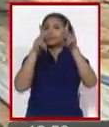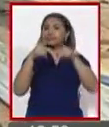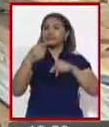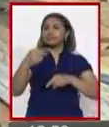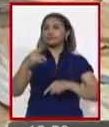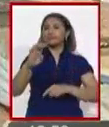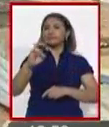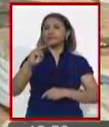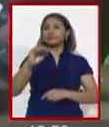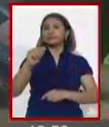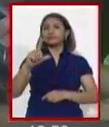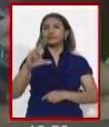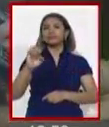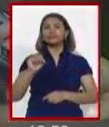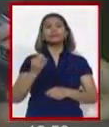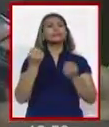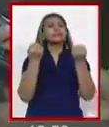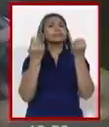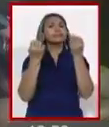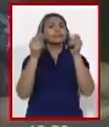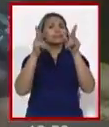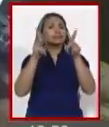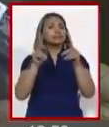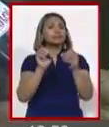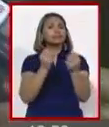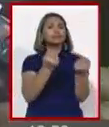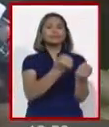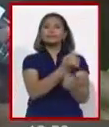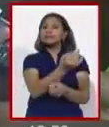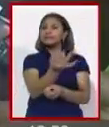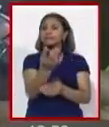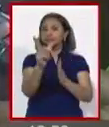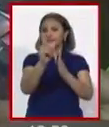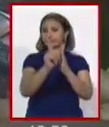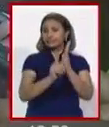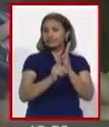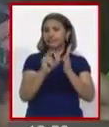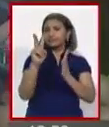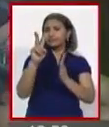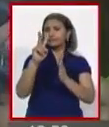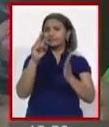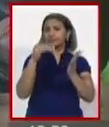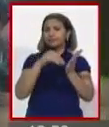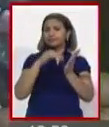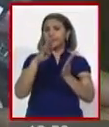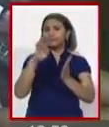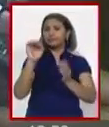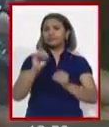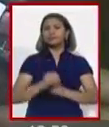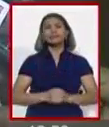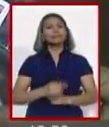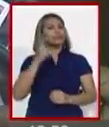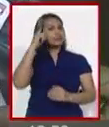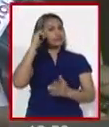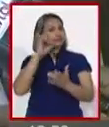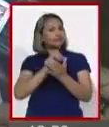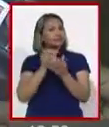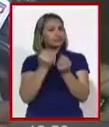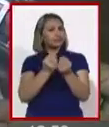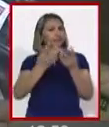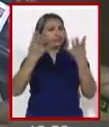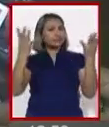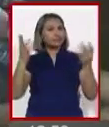gremiales ambulantes. ¿Cuántos son? Ustedes nos han mostrado listas que son 2.400. Nosotros creemos que no son